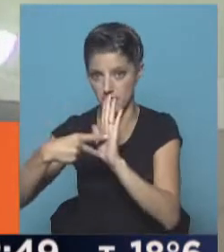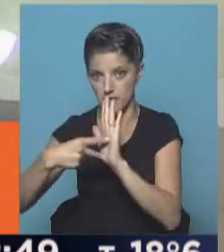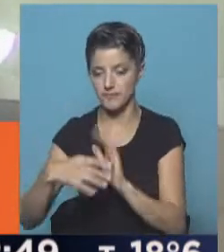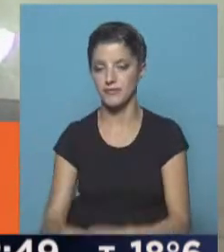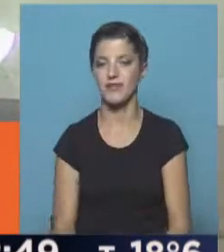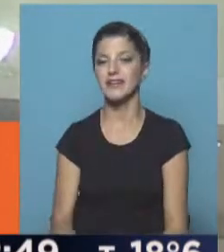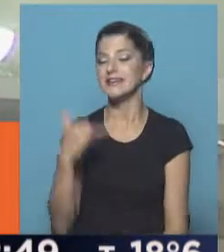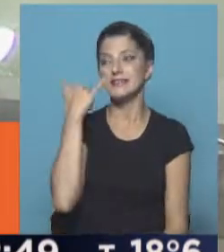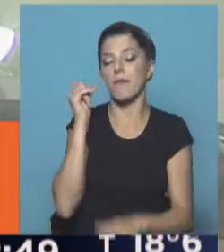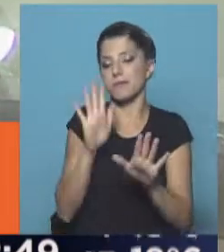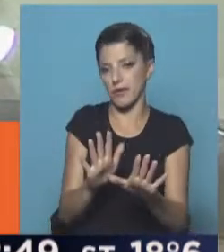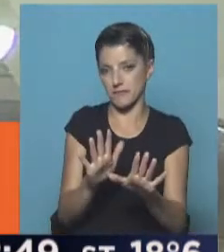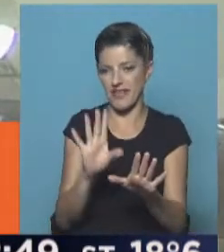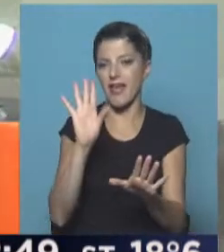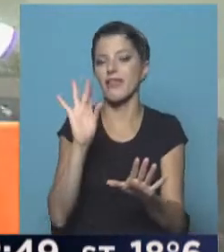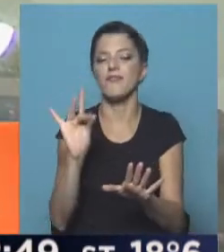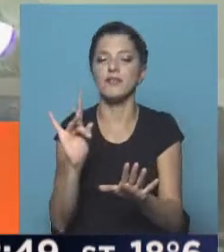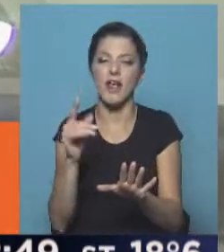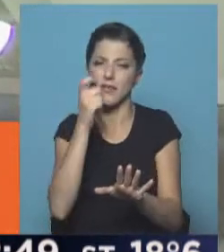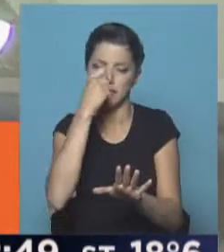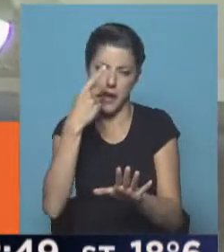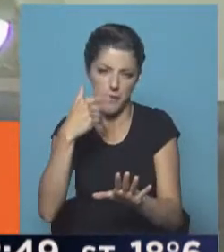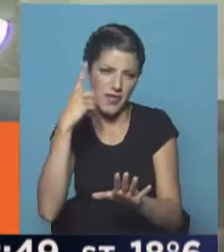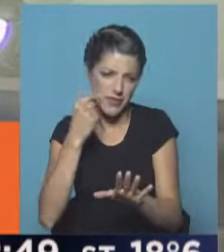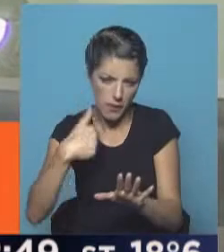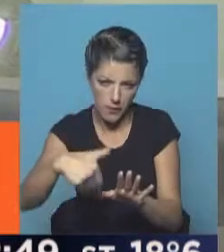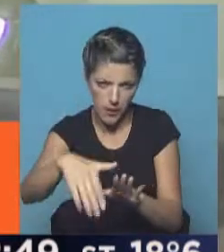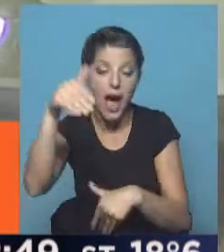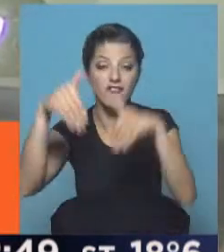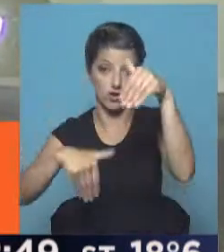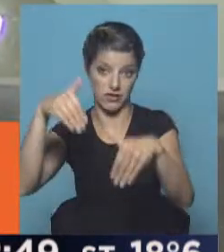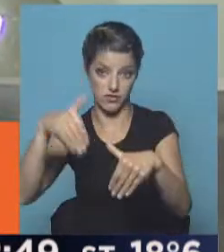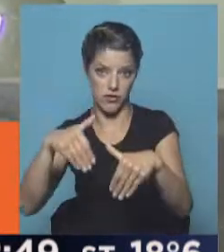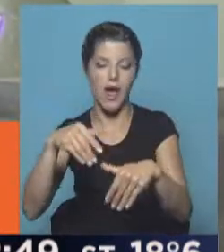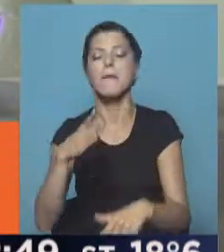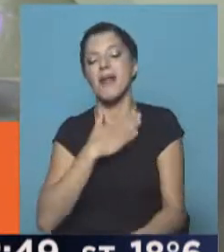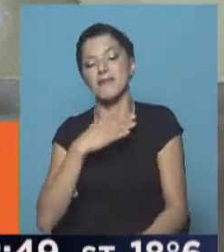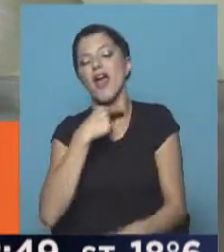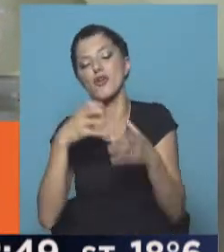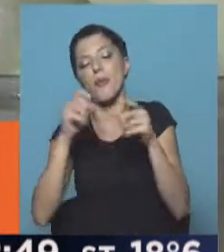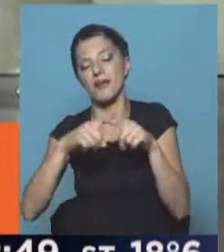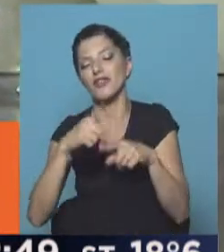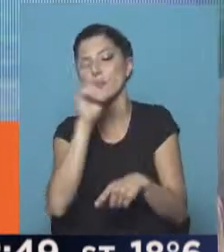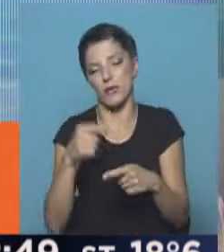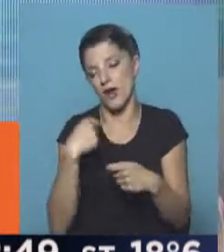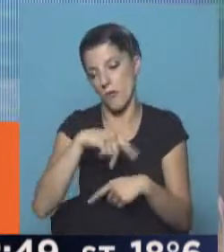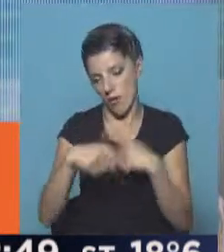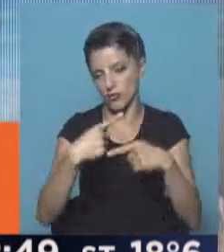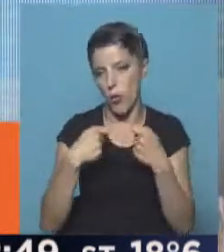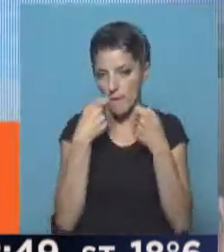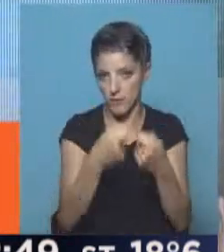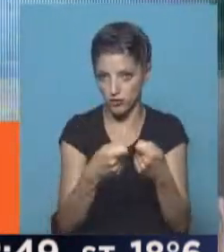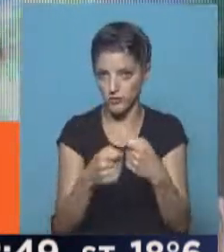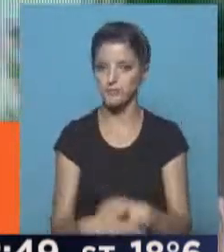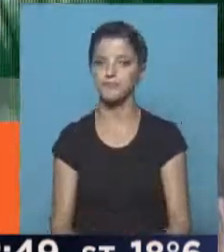digamos, difícilmente van a abandonarlo cuando faltan apenas unos días para las elecciones, ahora, y además corren riesgo sus propias bancas. Aún, ¿no? Si gana, sí, Hillary, que